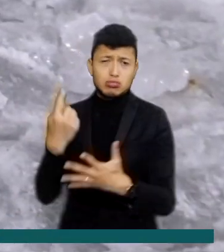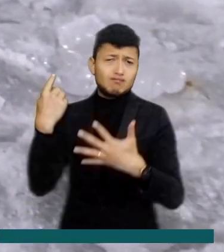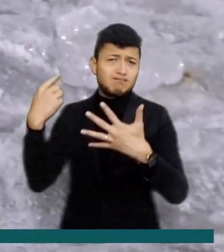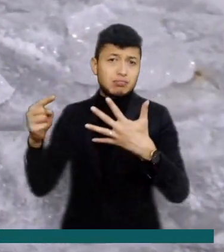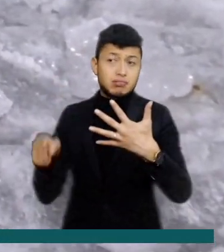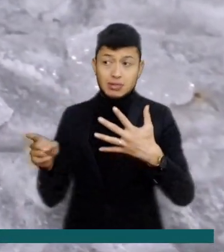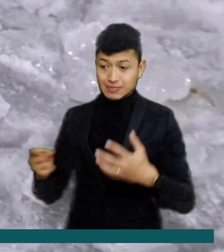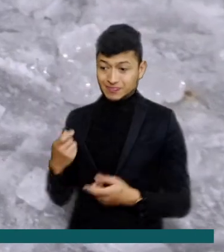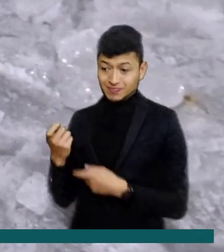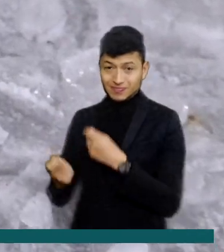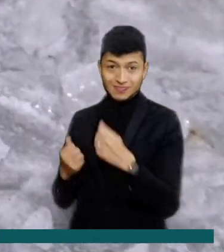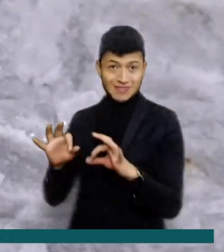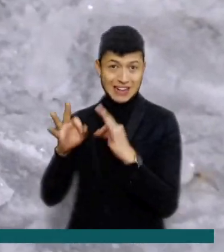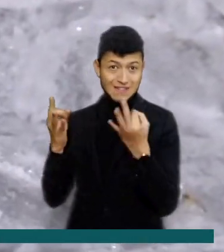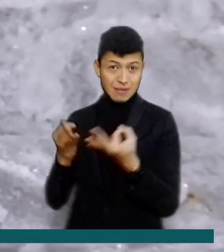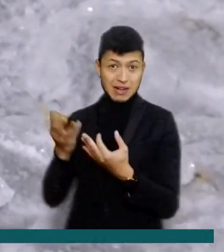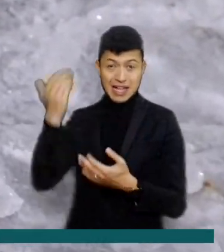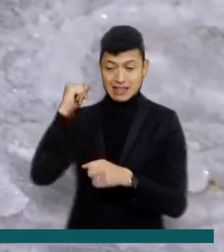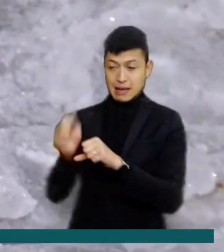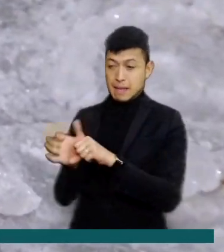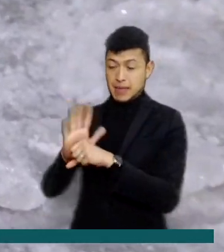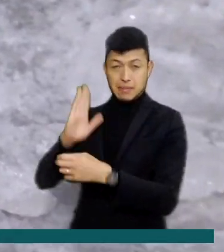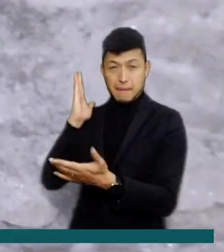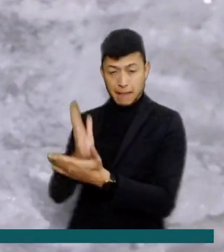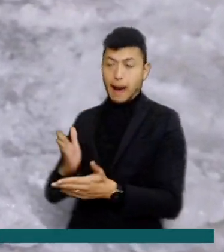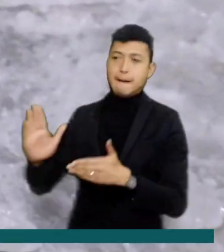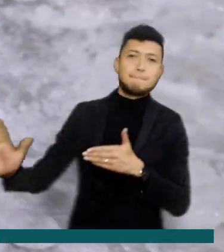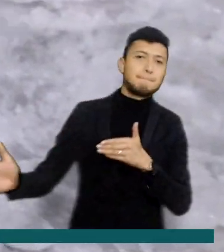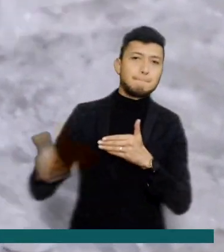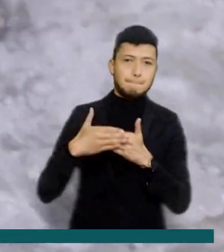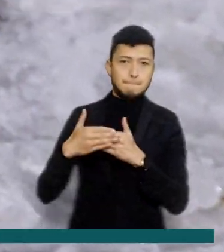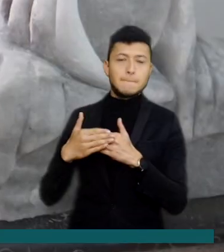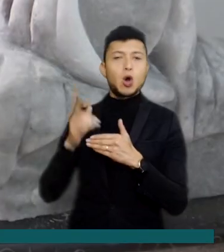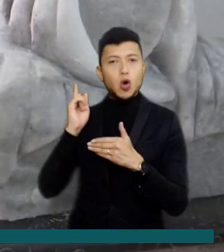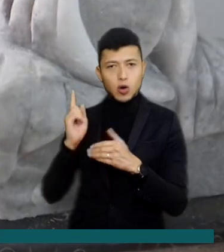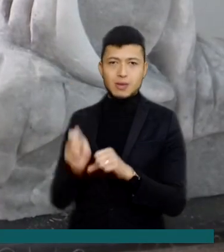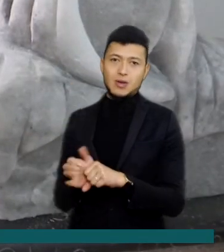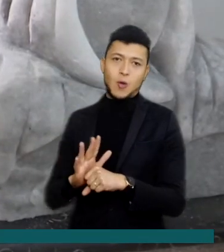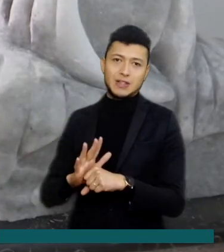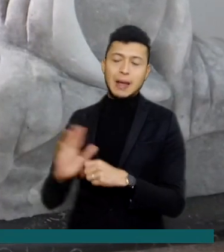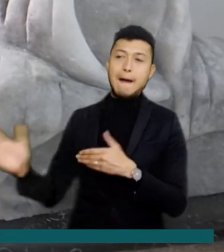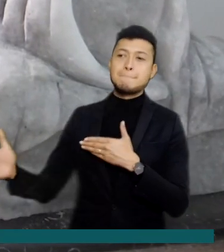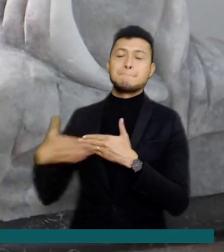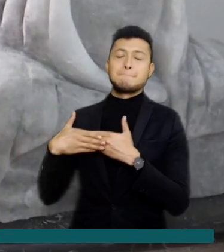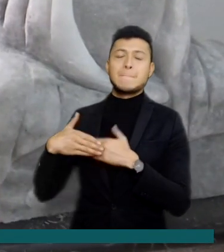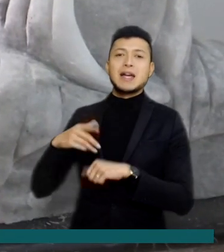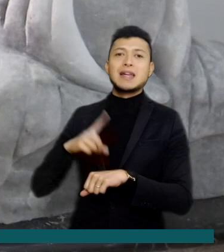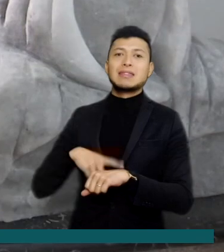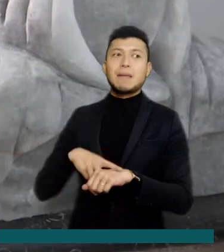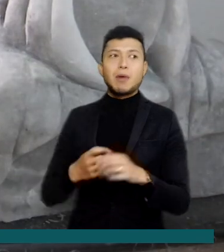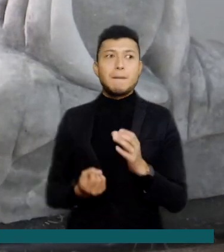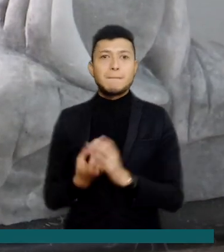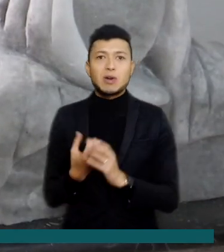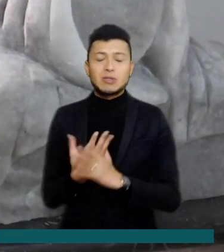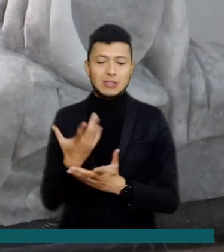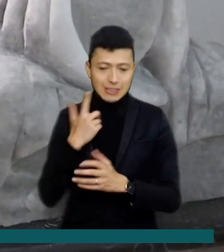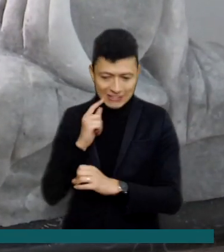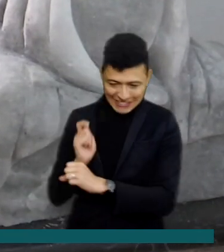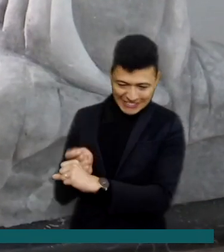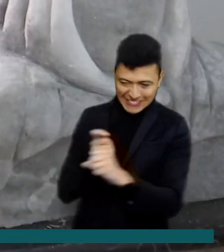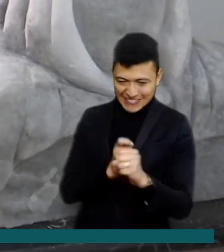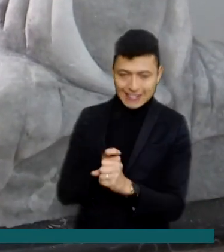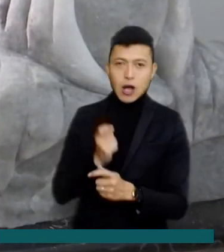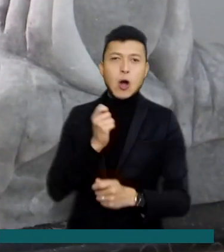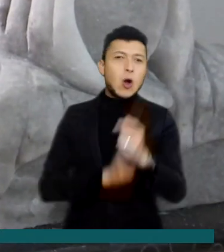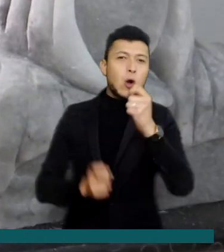productos. Este emprendimiento familiar cerró sus puertas durante la pandemia generada por la COVID-19, tiempo en el que sus productos fueron